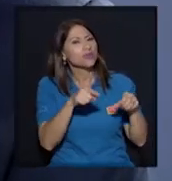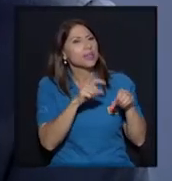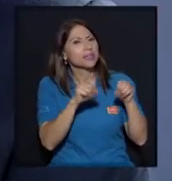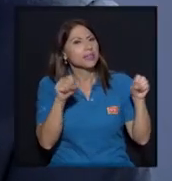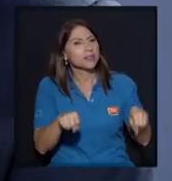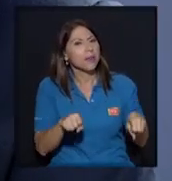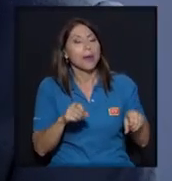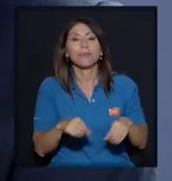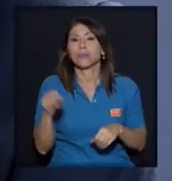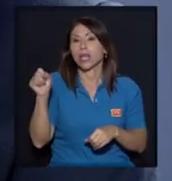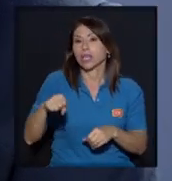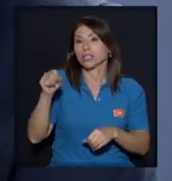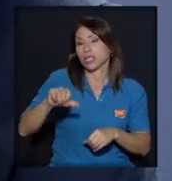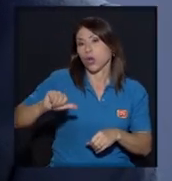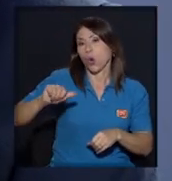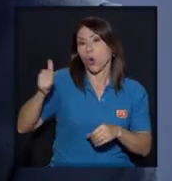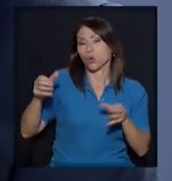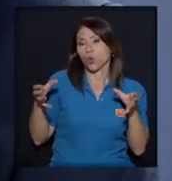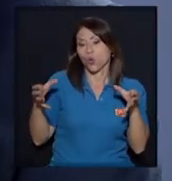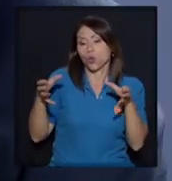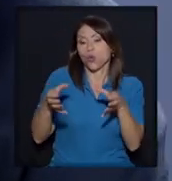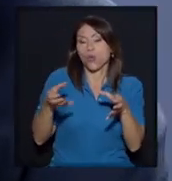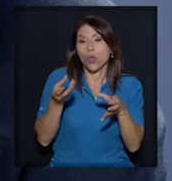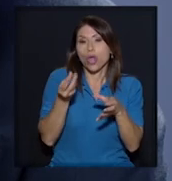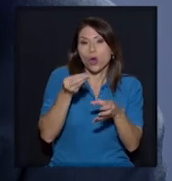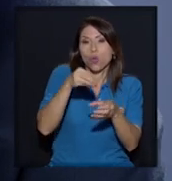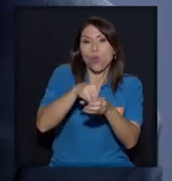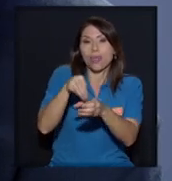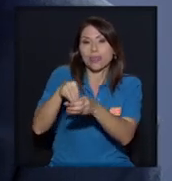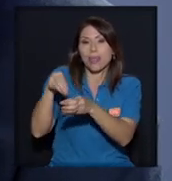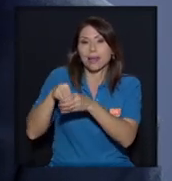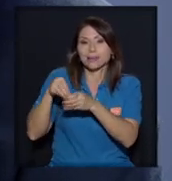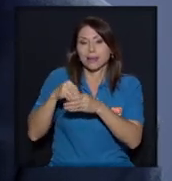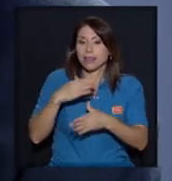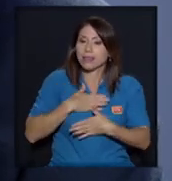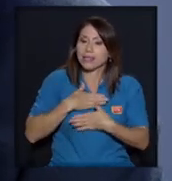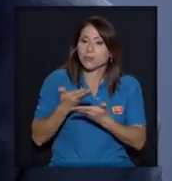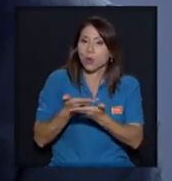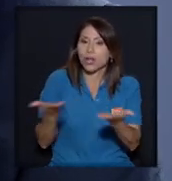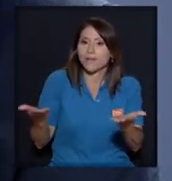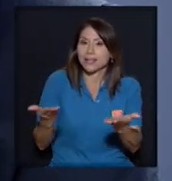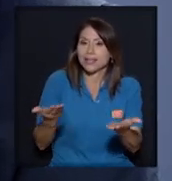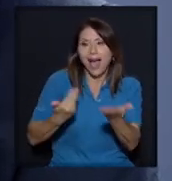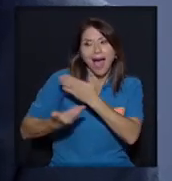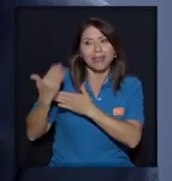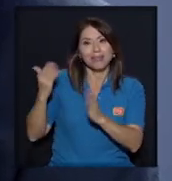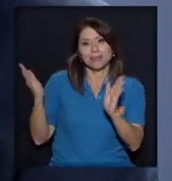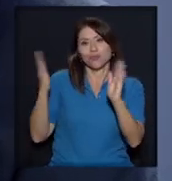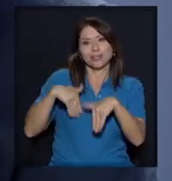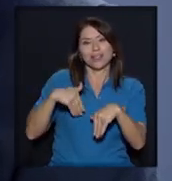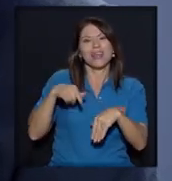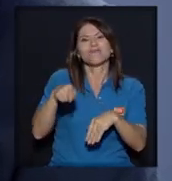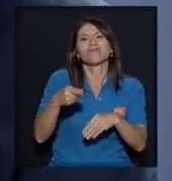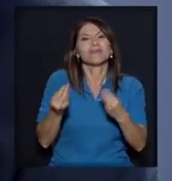El otro conjunto de cuentas que están disponibles y que antes no existían para el país son las